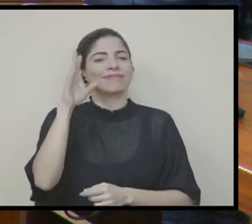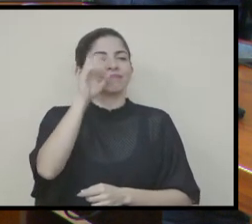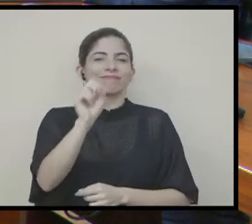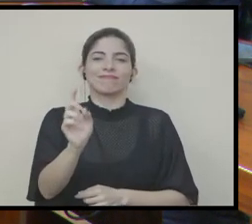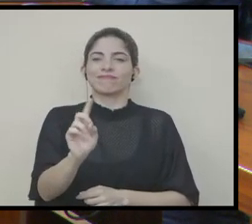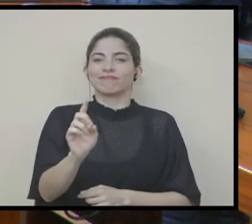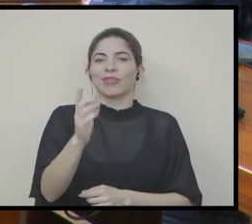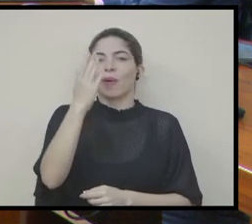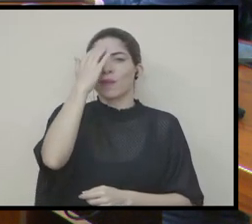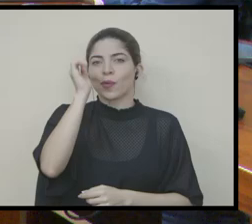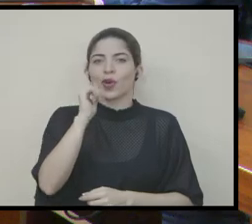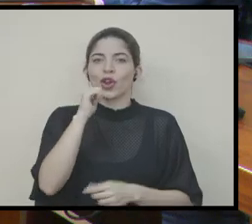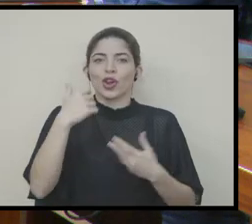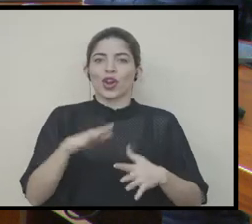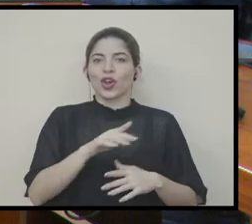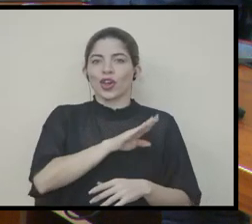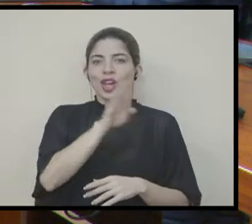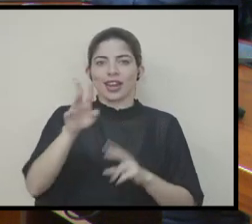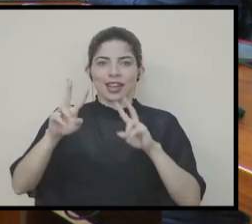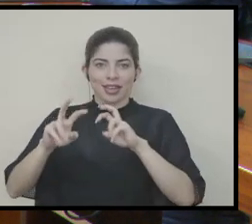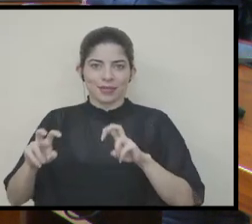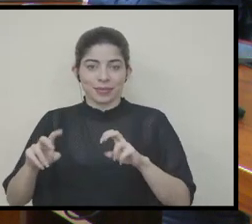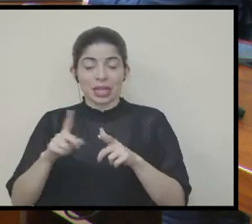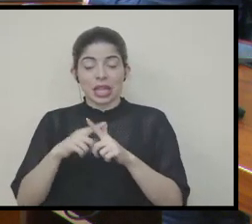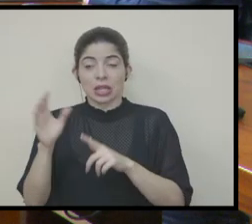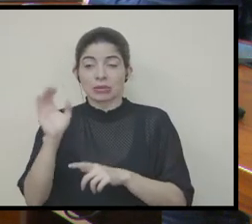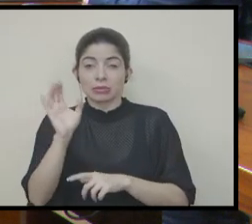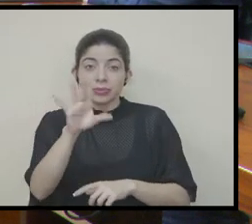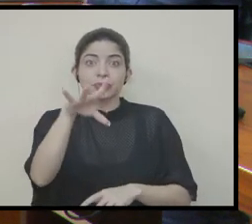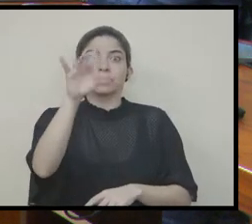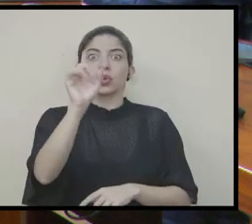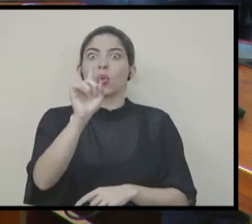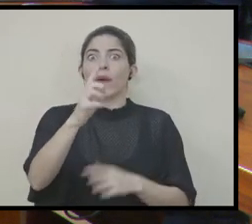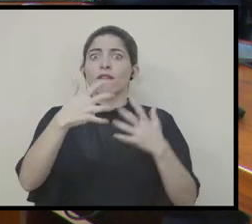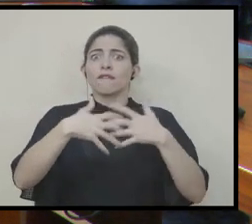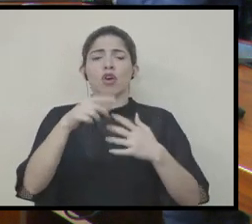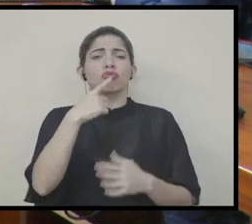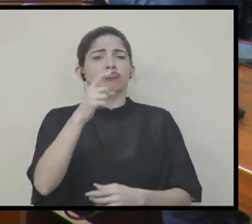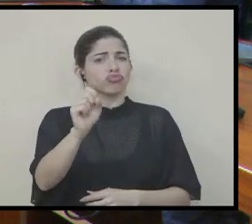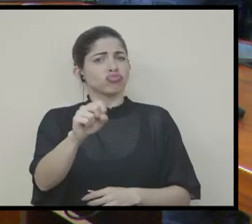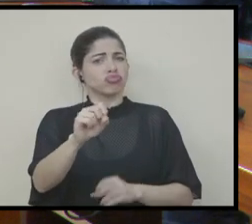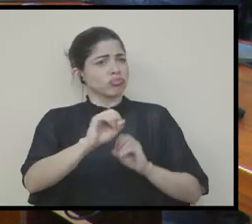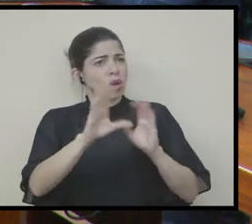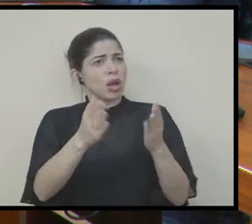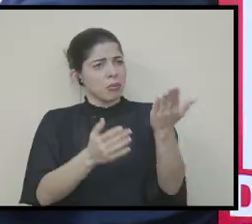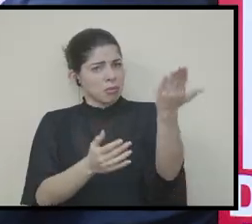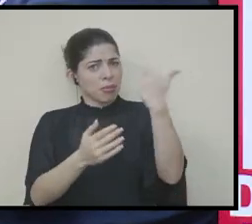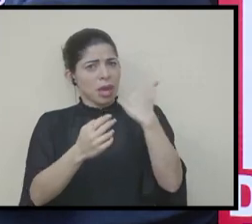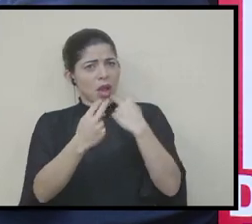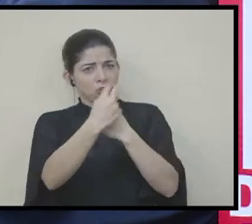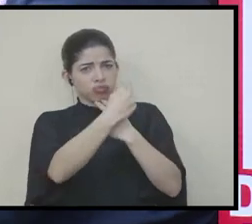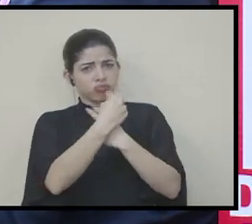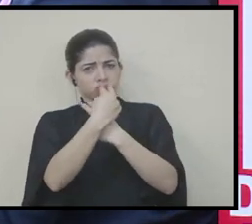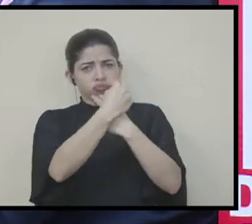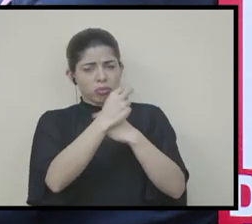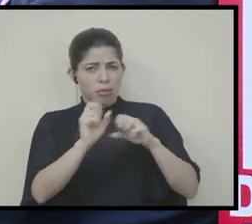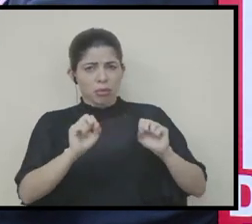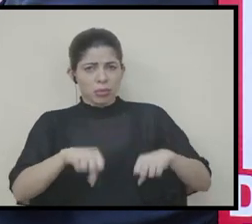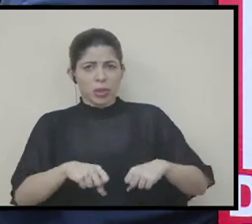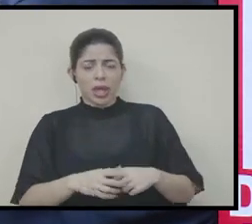Ya sabía por dónde iba el tema. Y finalmente encontré una fábrica que dijo, sí, claro, vengan, haga la